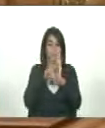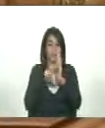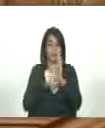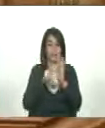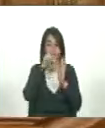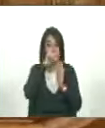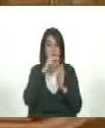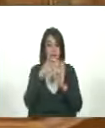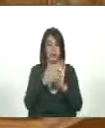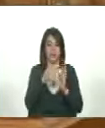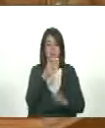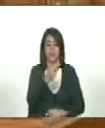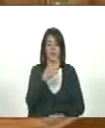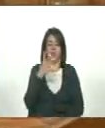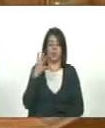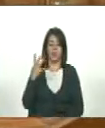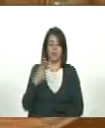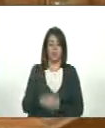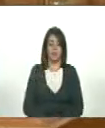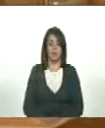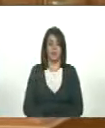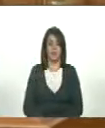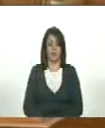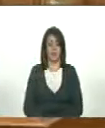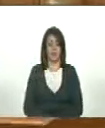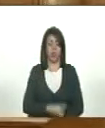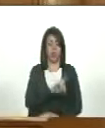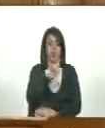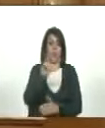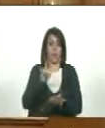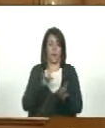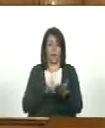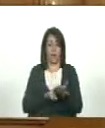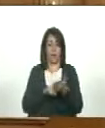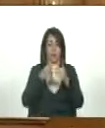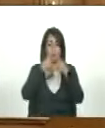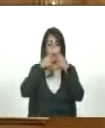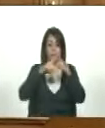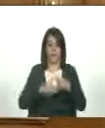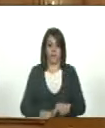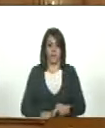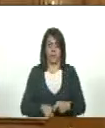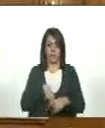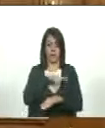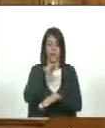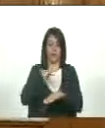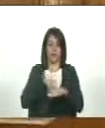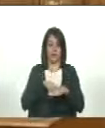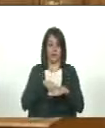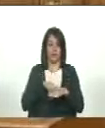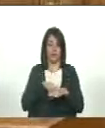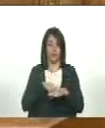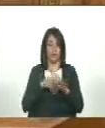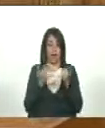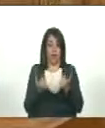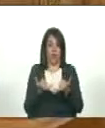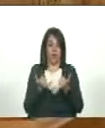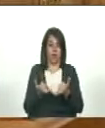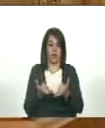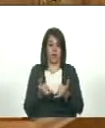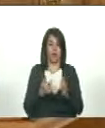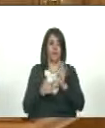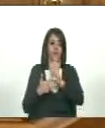prevista para el año 2024, que es un instrumento complementario al presupuesto nacional que recién ha